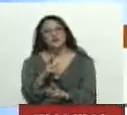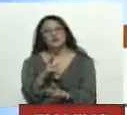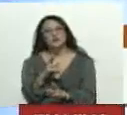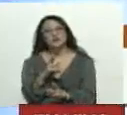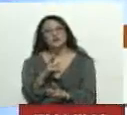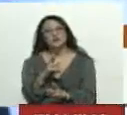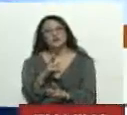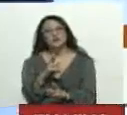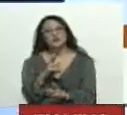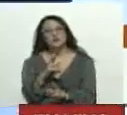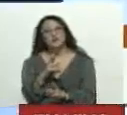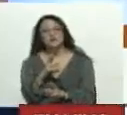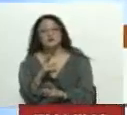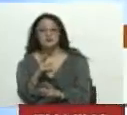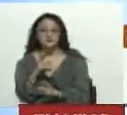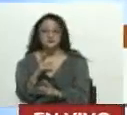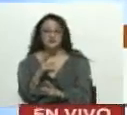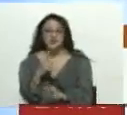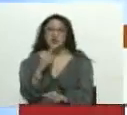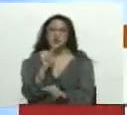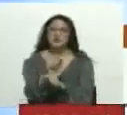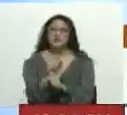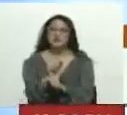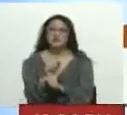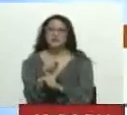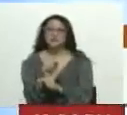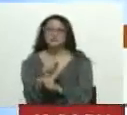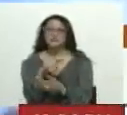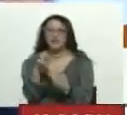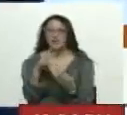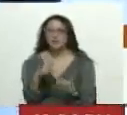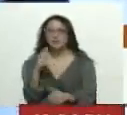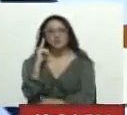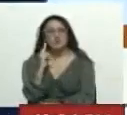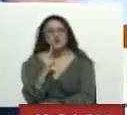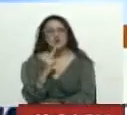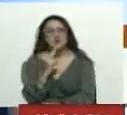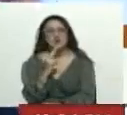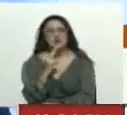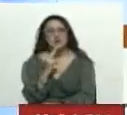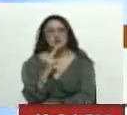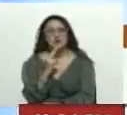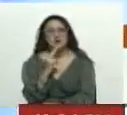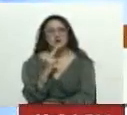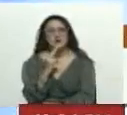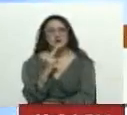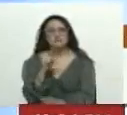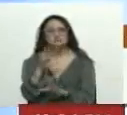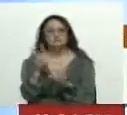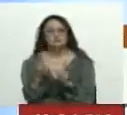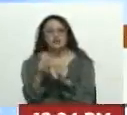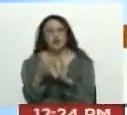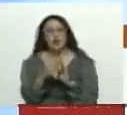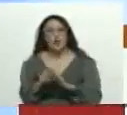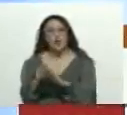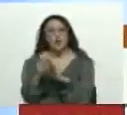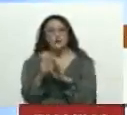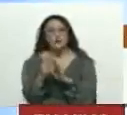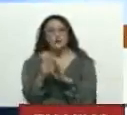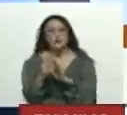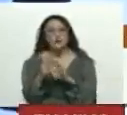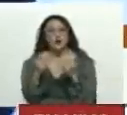lo que él apuntalaba y decía pues la revolución bolivariana va a ser síntesis en la comuna pero